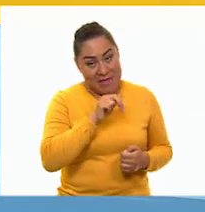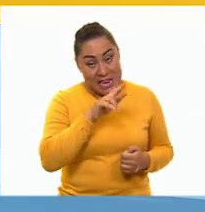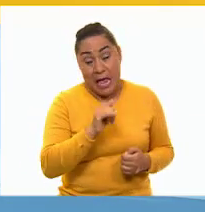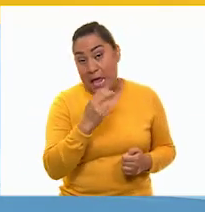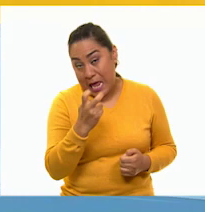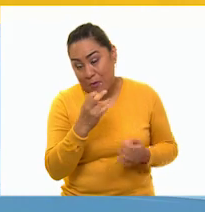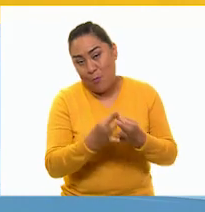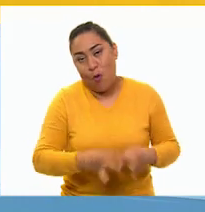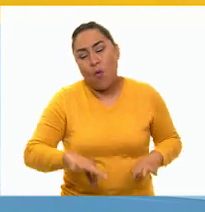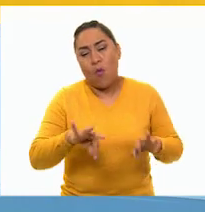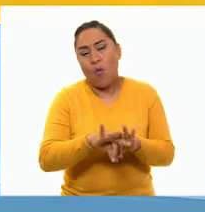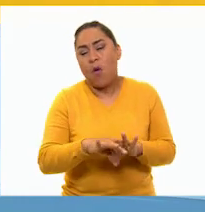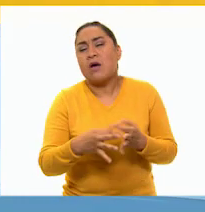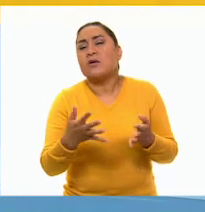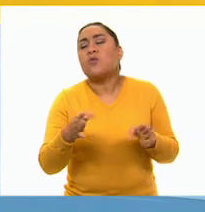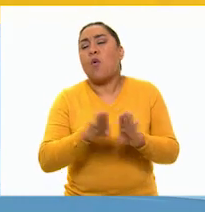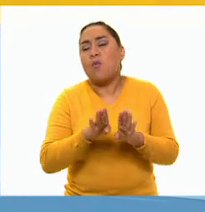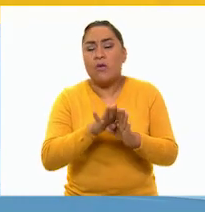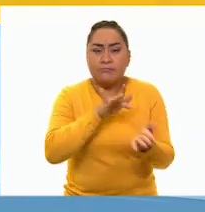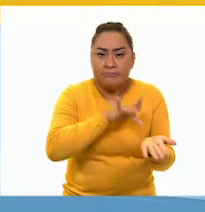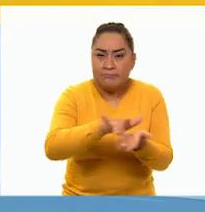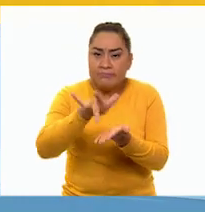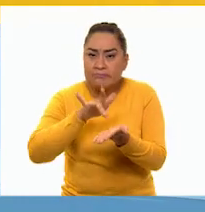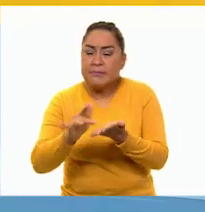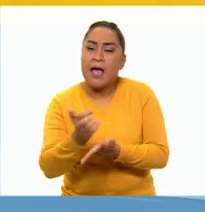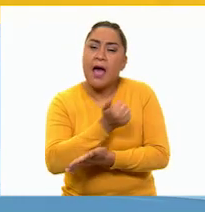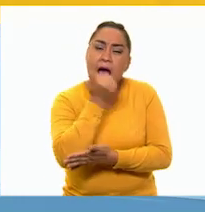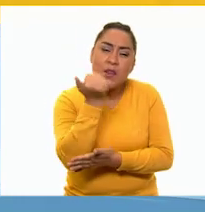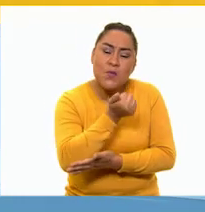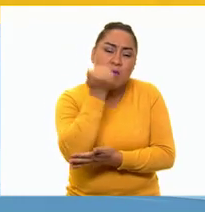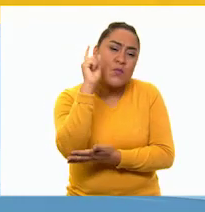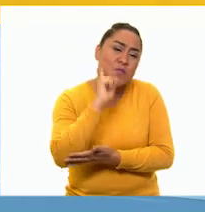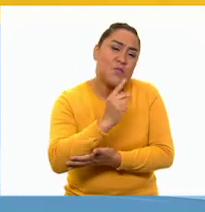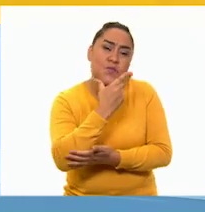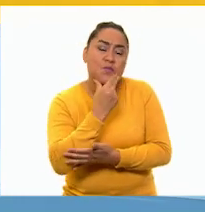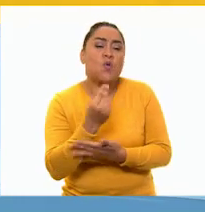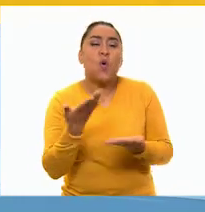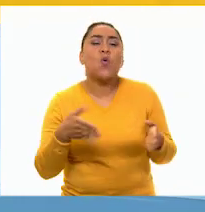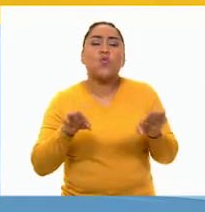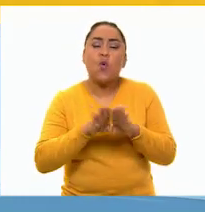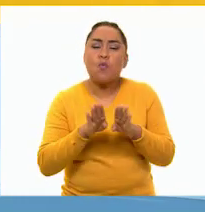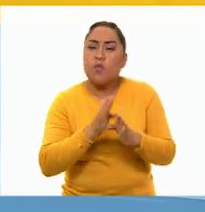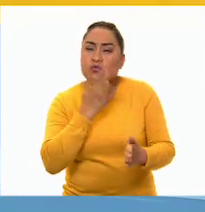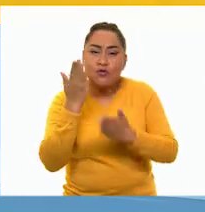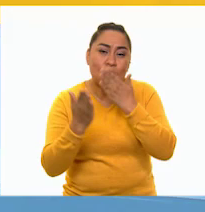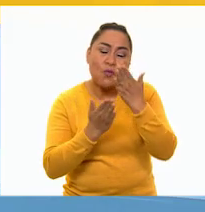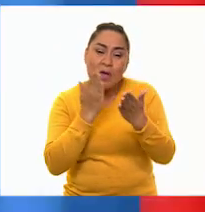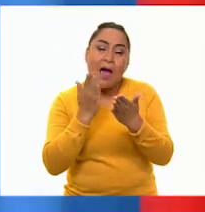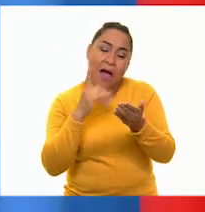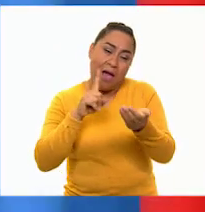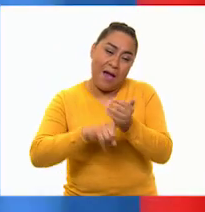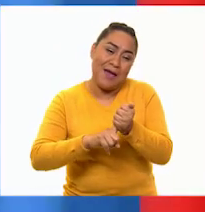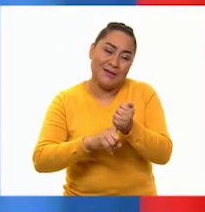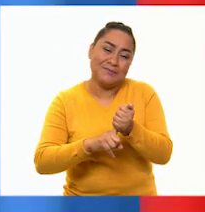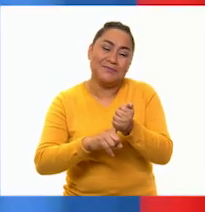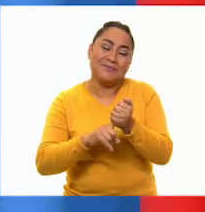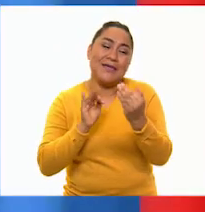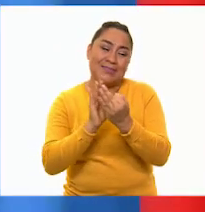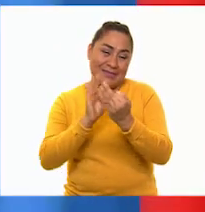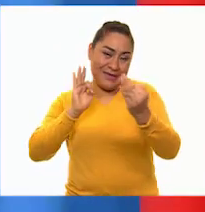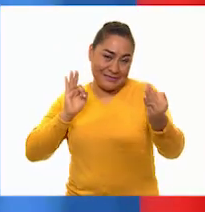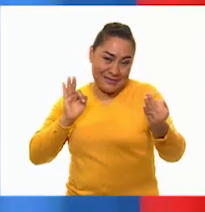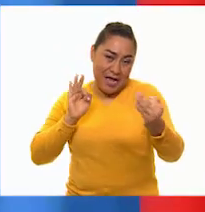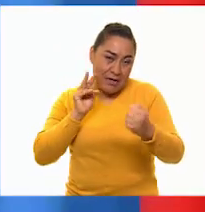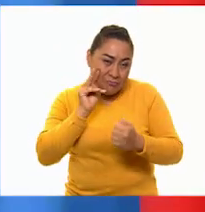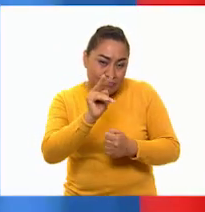estas clases, apoyar a nuestros alumnos y alumnas en esta nueva forma de estudio a distancia. Sí, maestra.